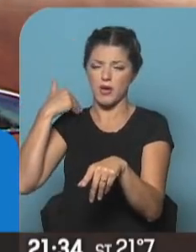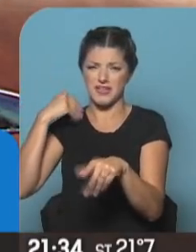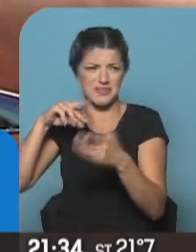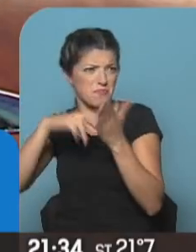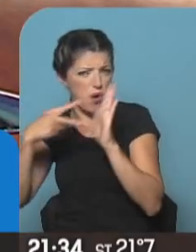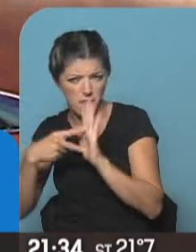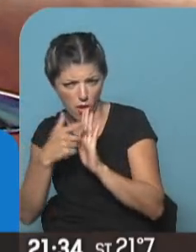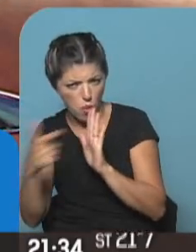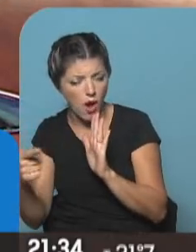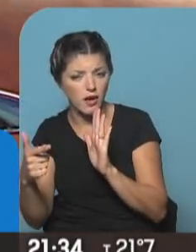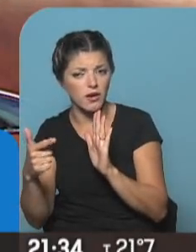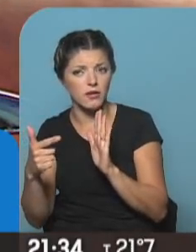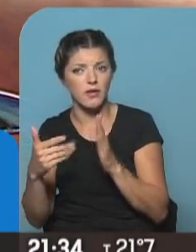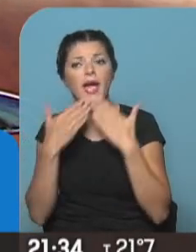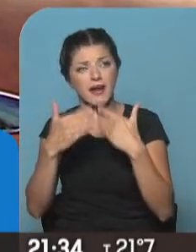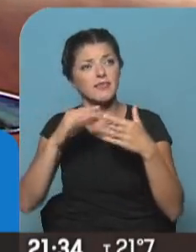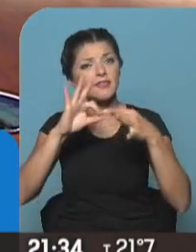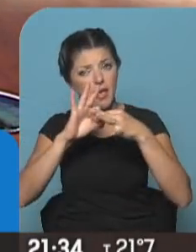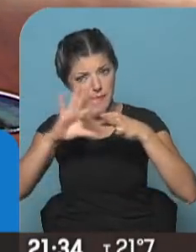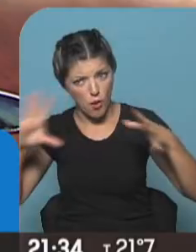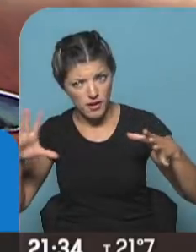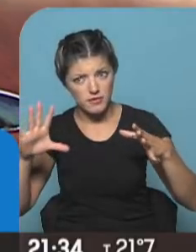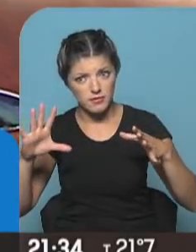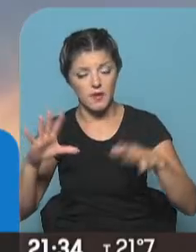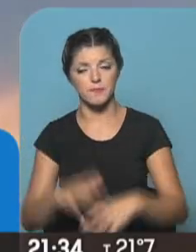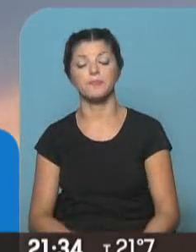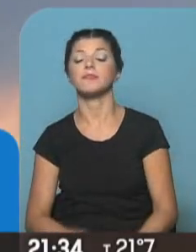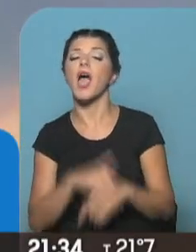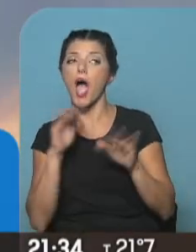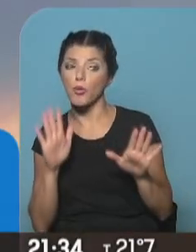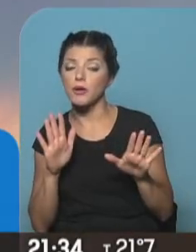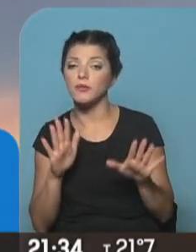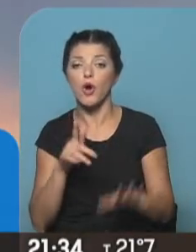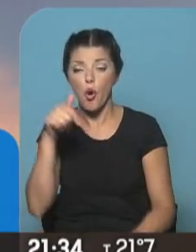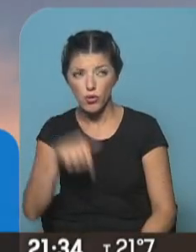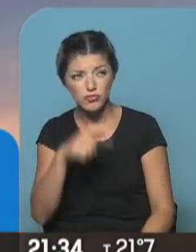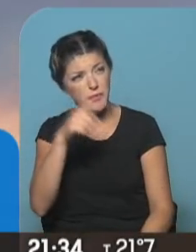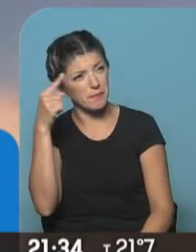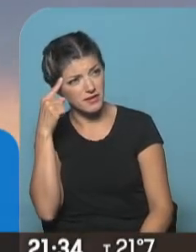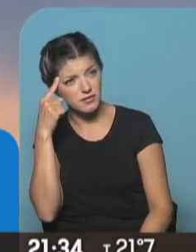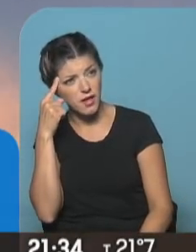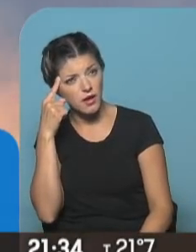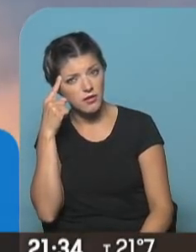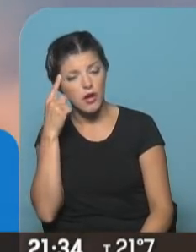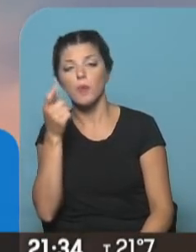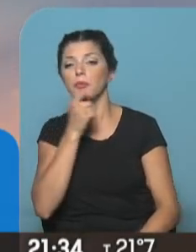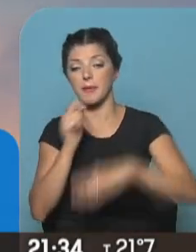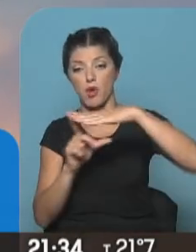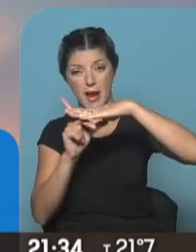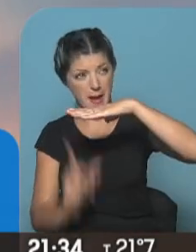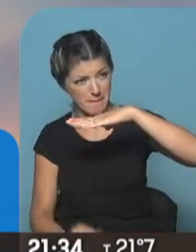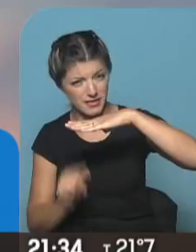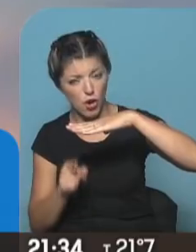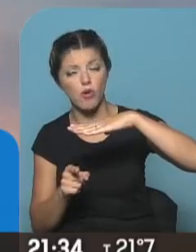cerrando, por suerte, las hipótesis de conflicto con países limítrofes. Sin embargo, hoy en día, ¿ve alguna hipótesis, por ejemplo, en la Patagonia, con todo lo que